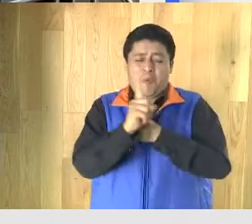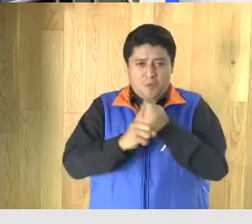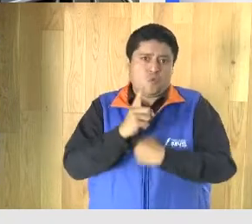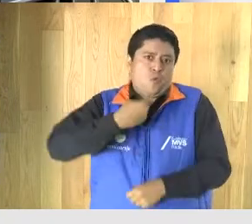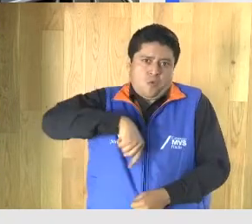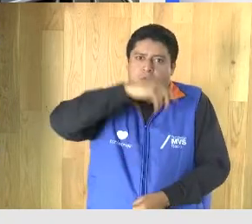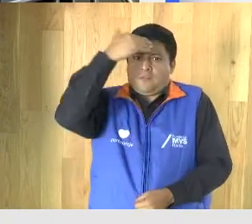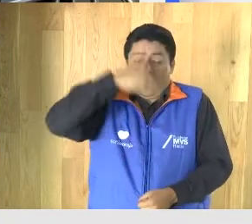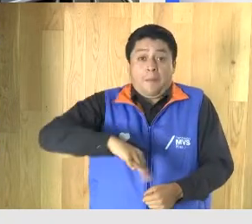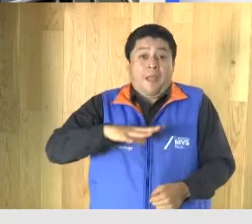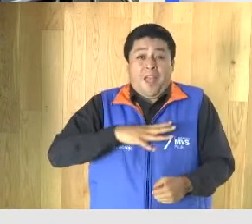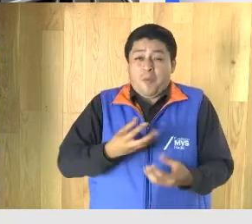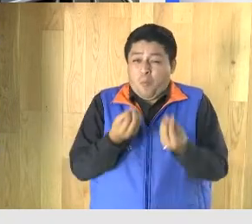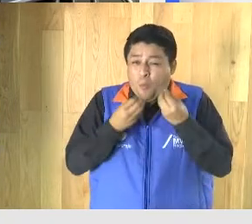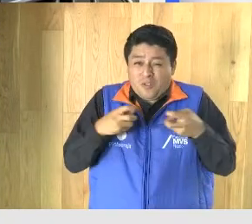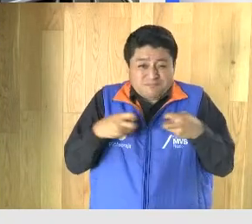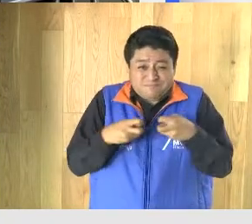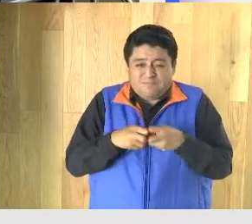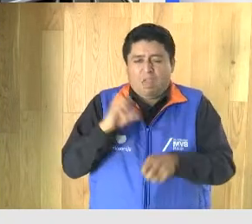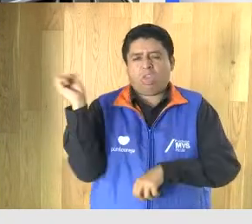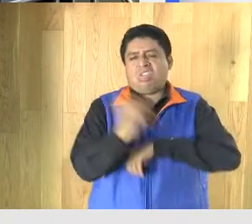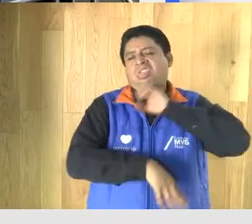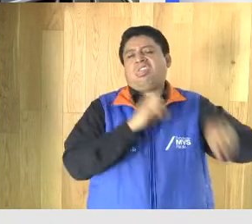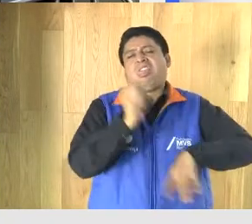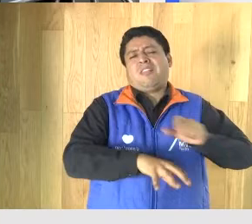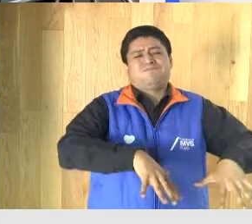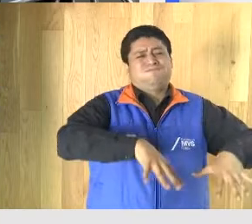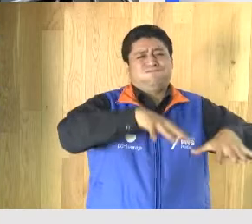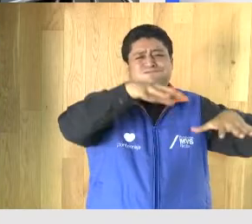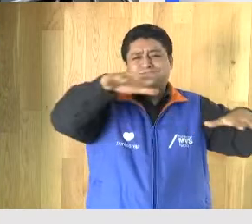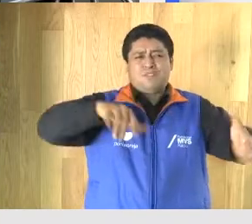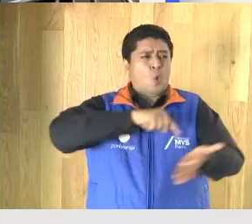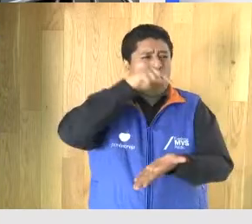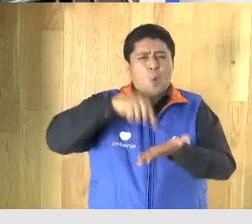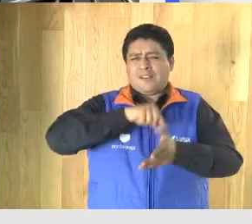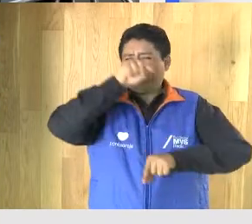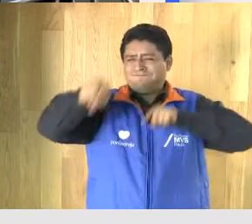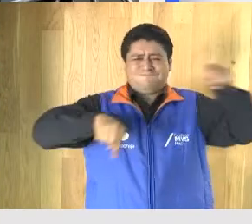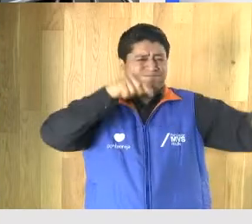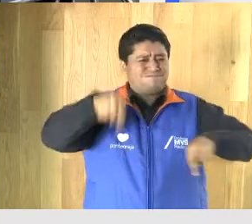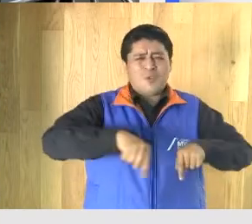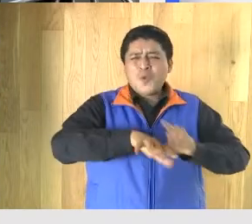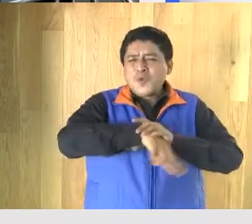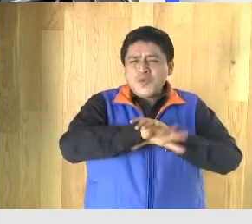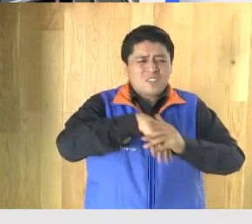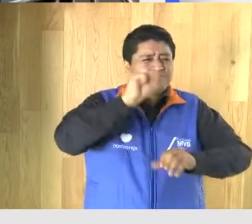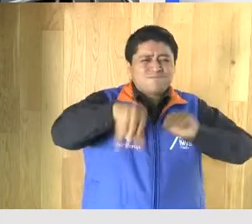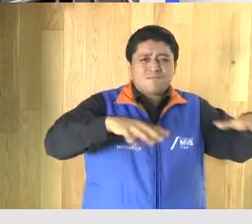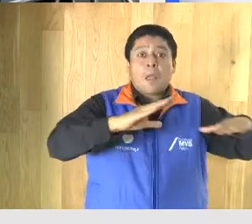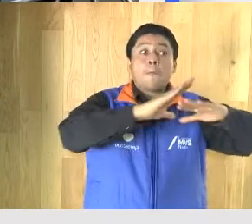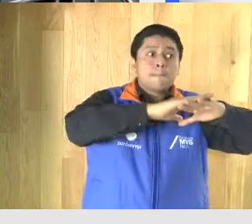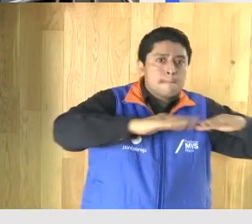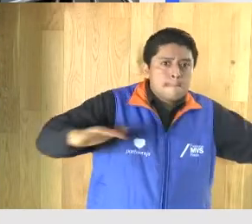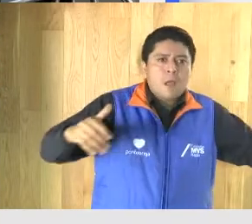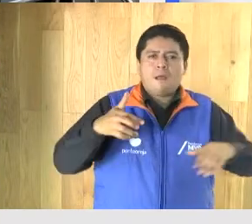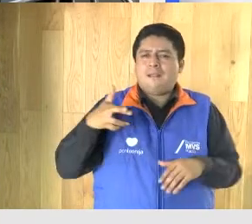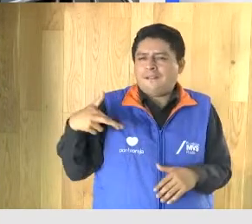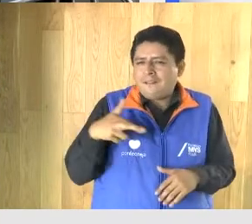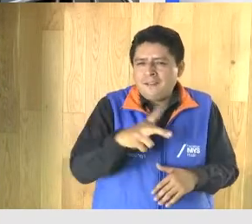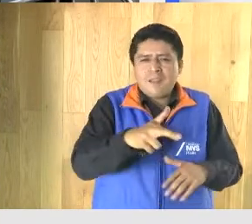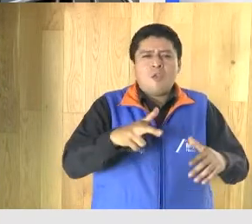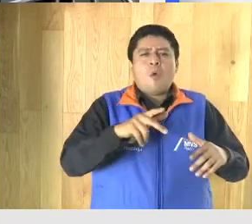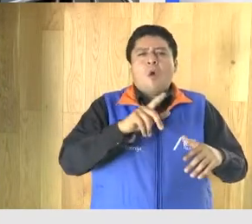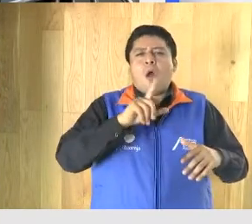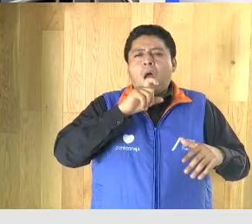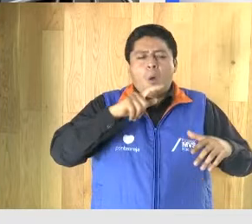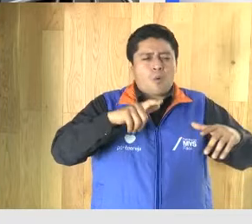reto que supone el haber contaminado todos los ecosistemas acuáticos, tanto ríos como mares,